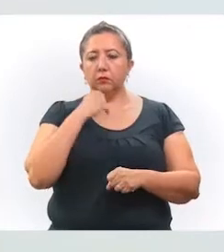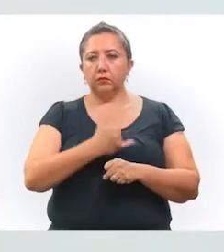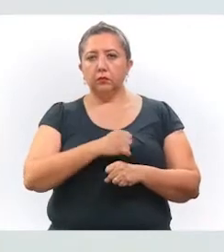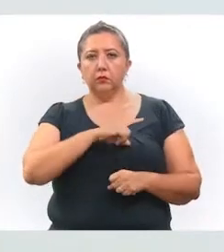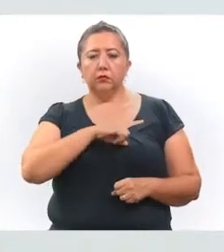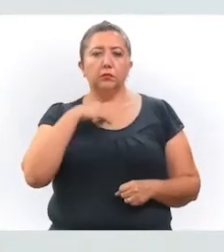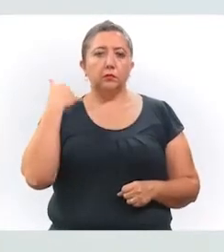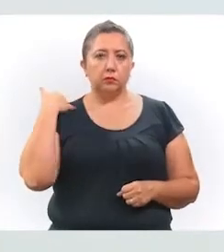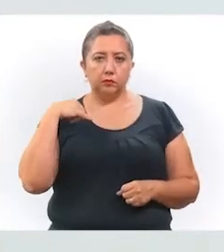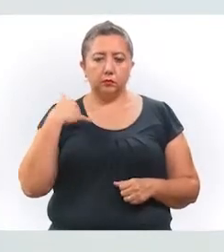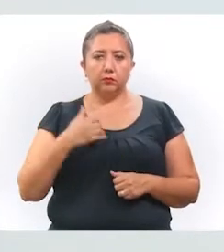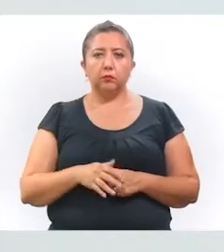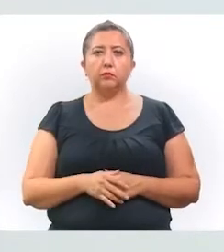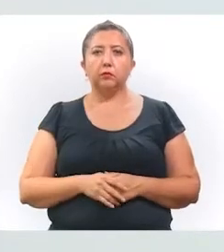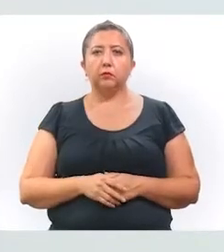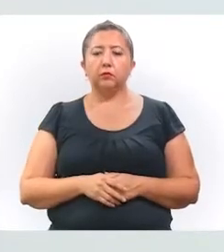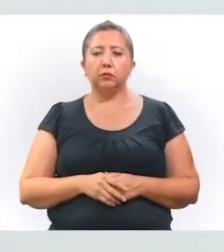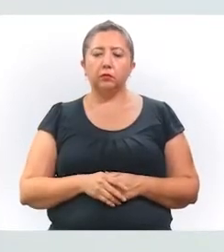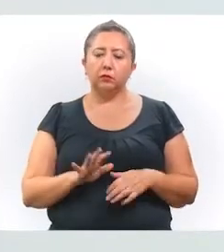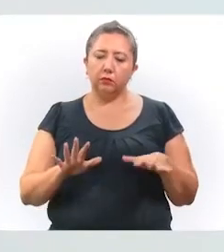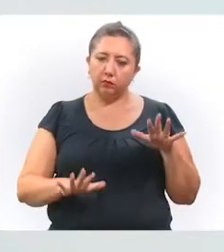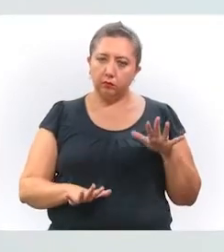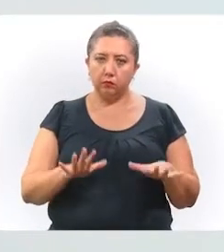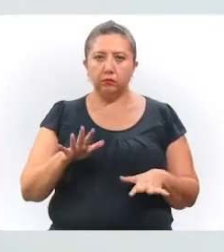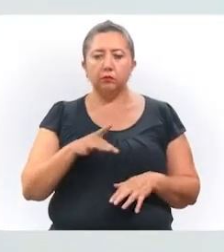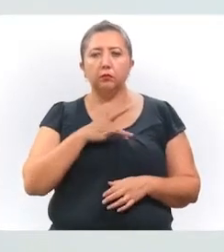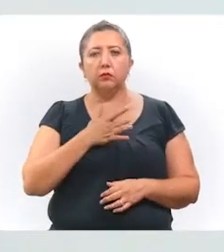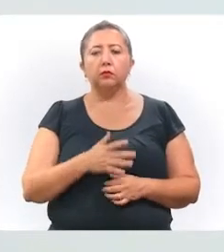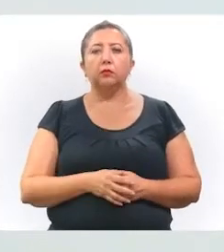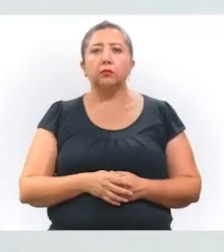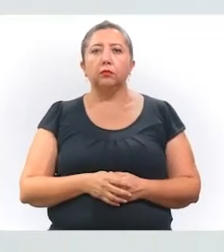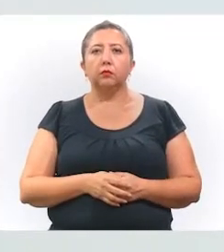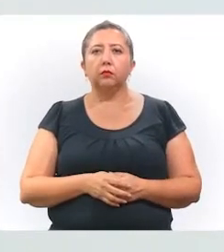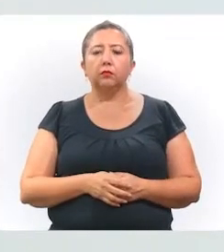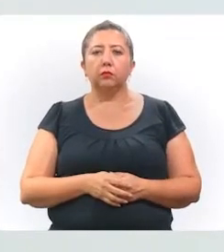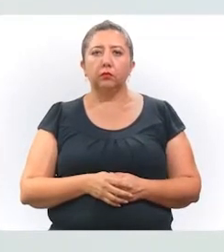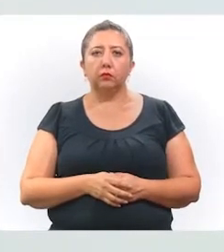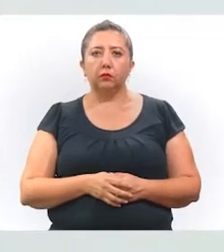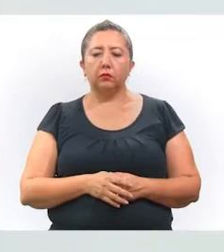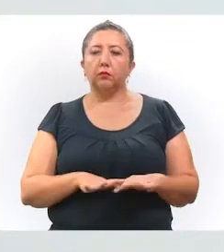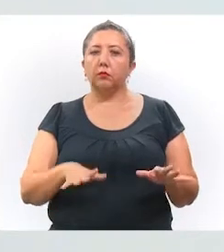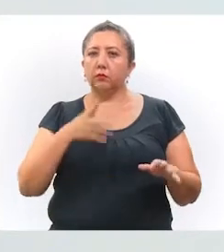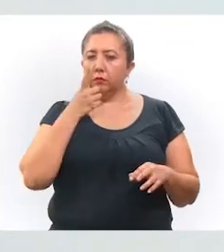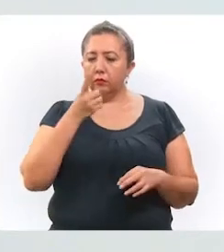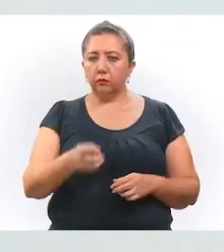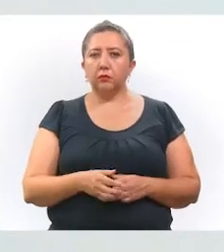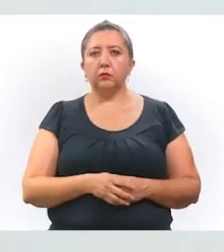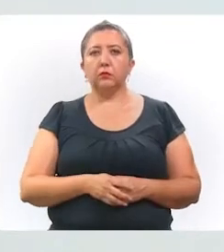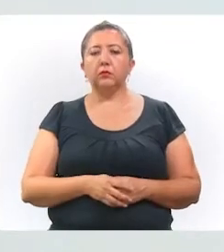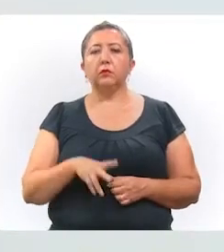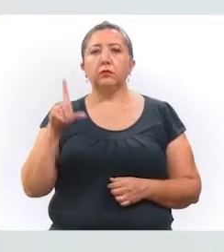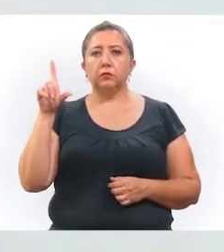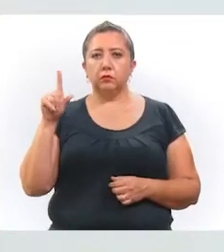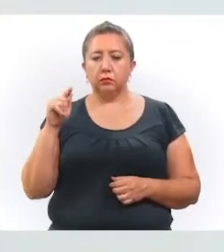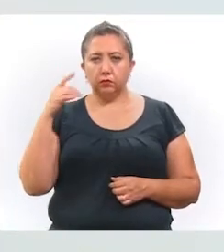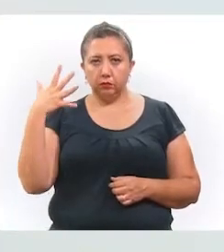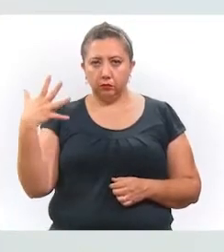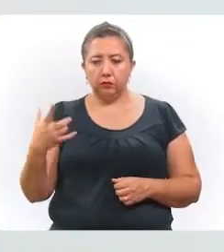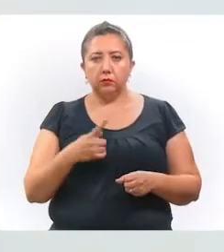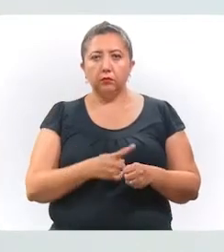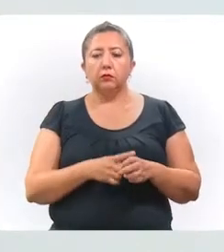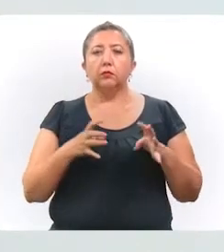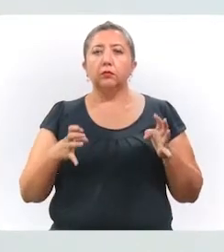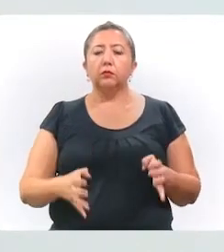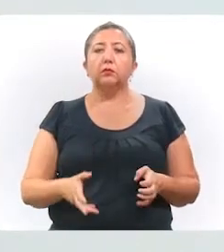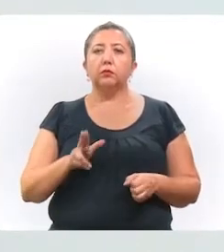médico de la Secretaría de Salud de Yucatán. Presentan síntomas leves. Como ya se mencionó, 75 de los